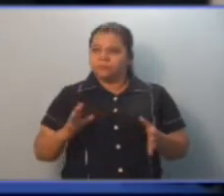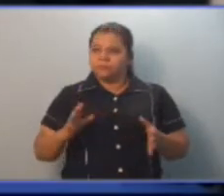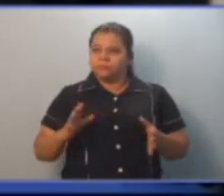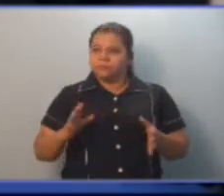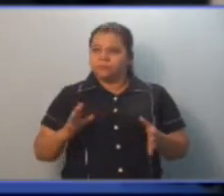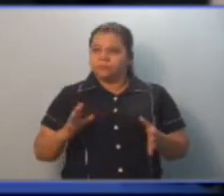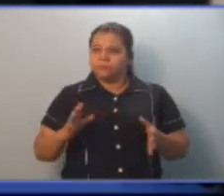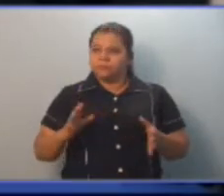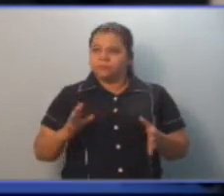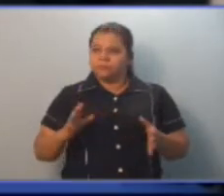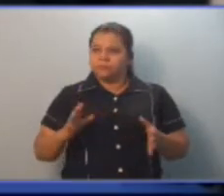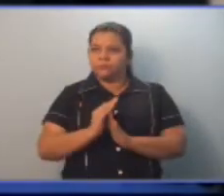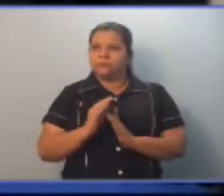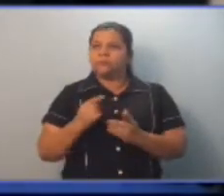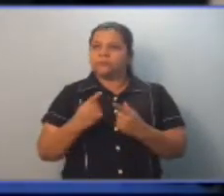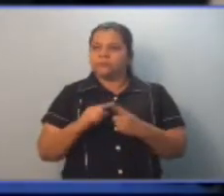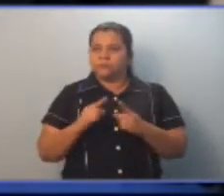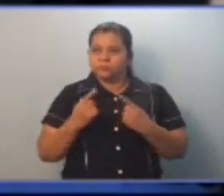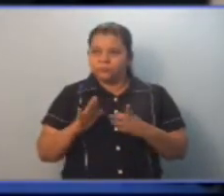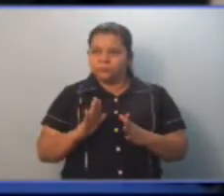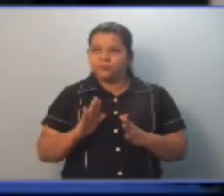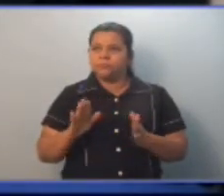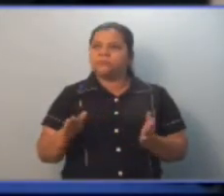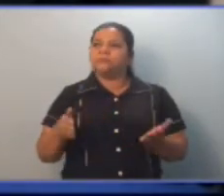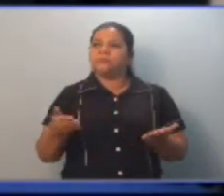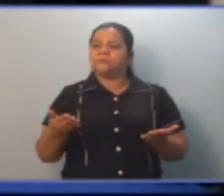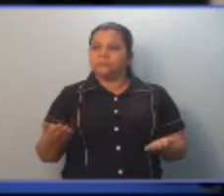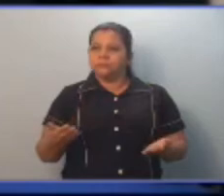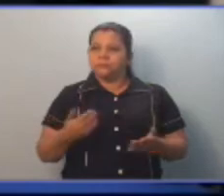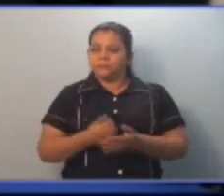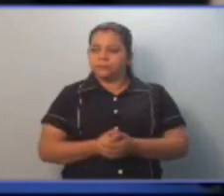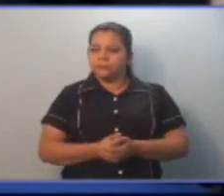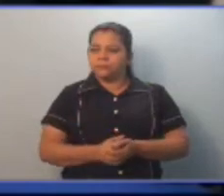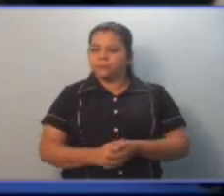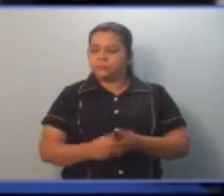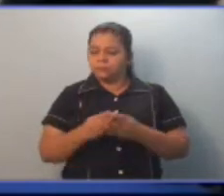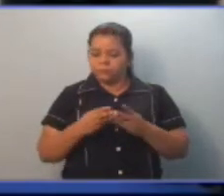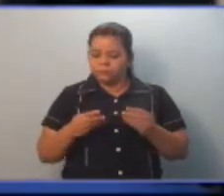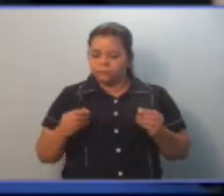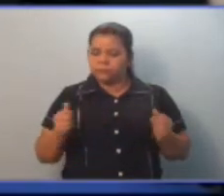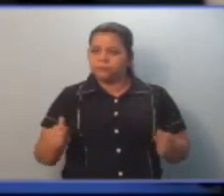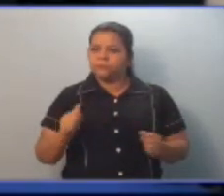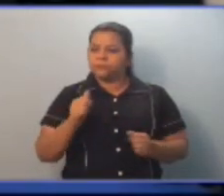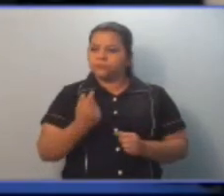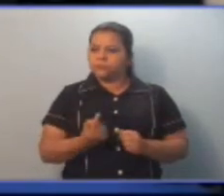resuelve. ¿Cuál es su propuesta para evitar la selectividad en la resolución de los casos?